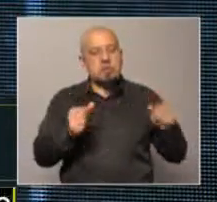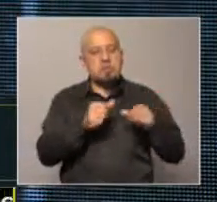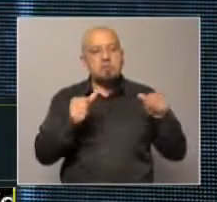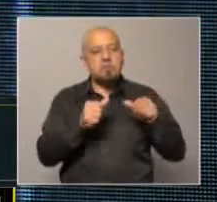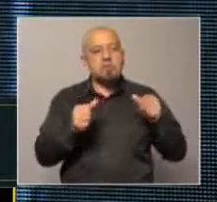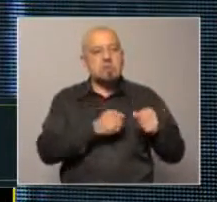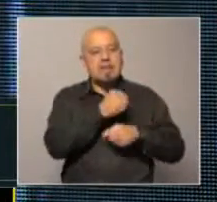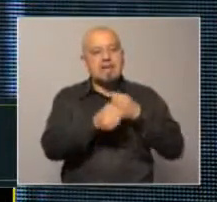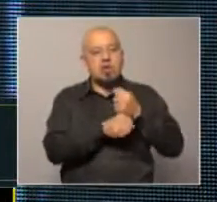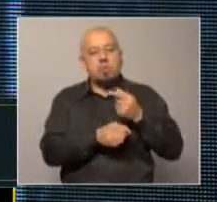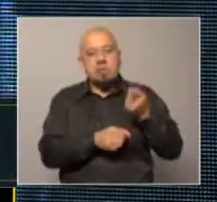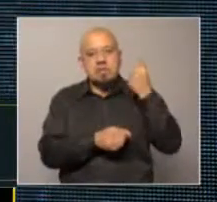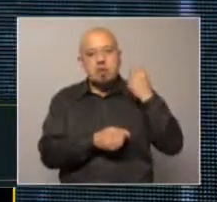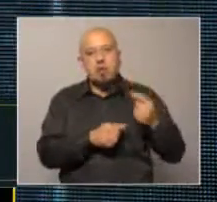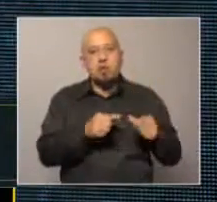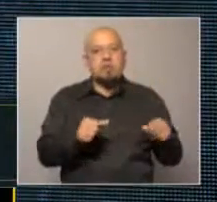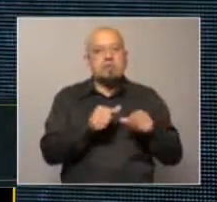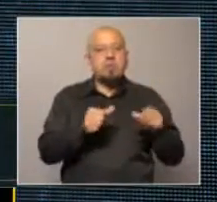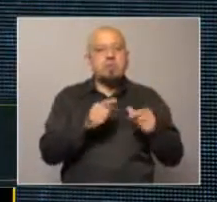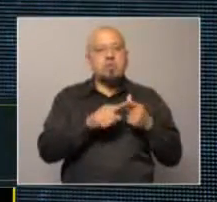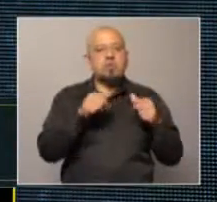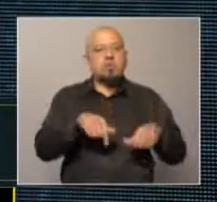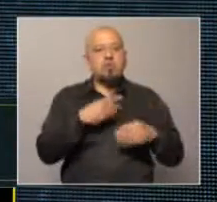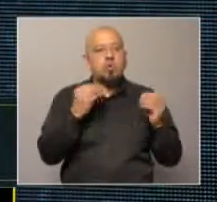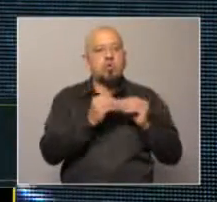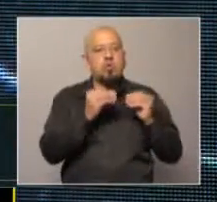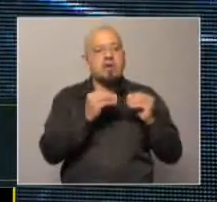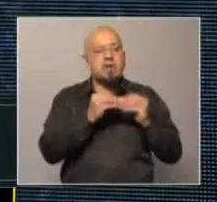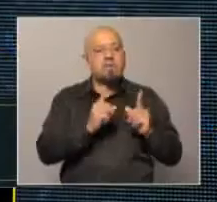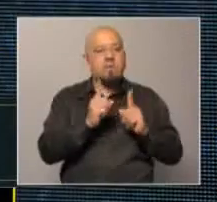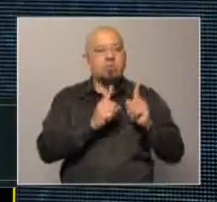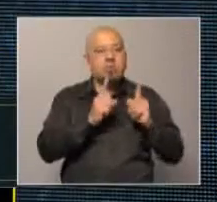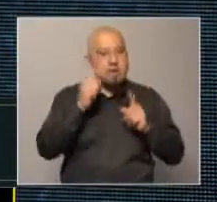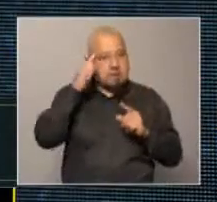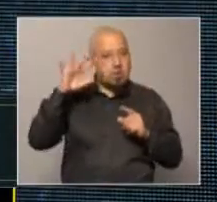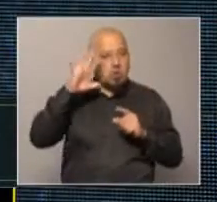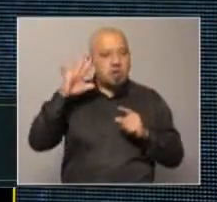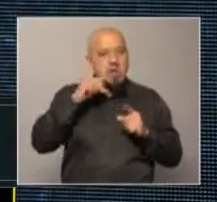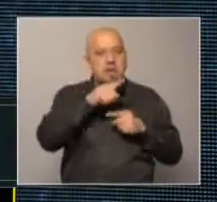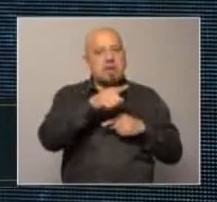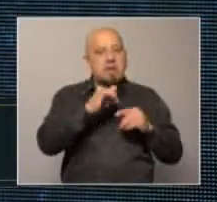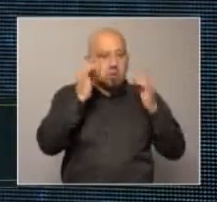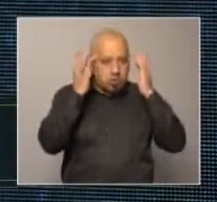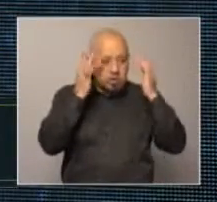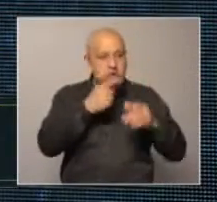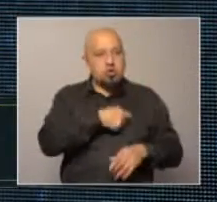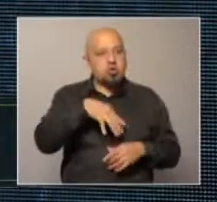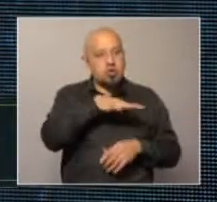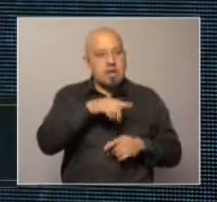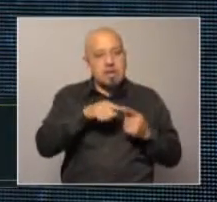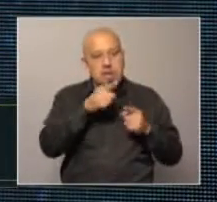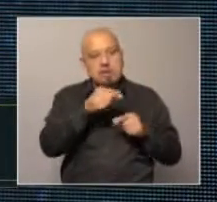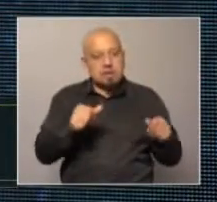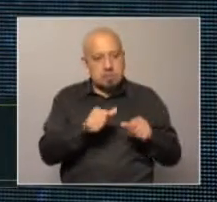pasado con equipo de compañeros y compañeras de Facultad de Psicología y la carrera de Educación Social. Y ese es un,